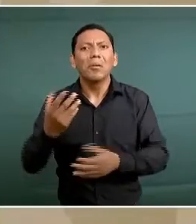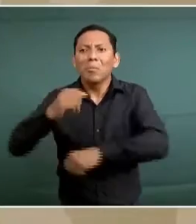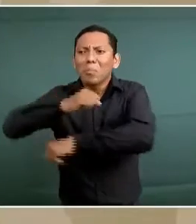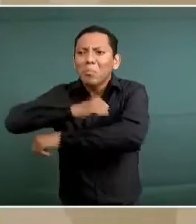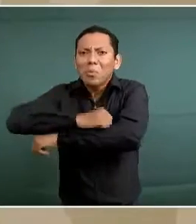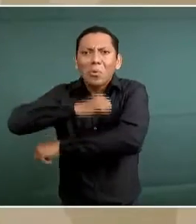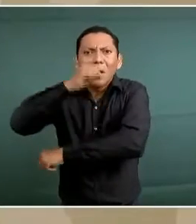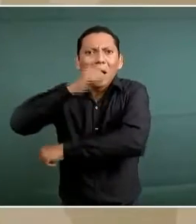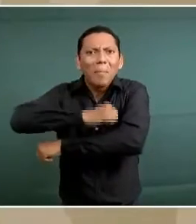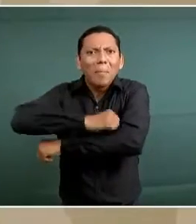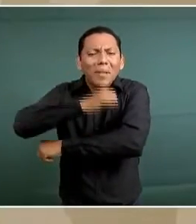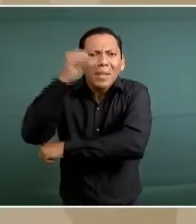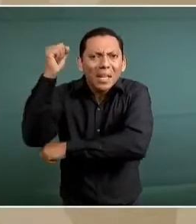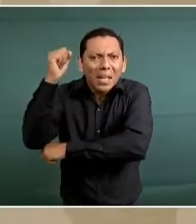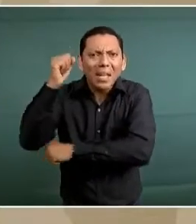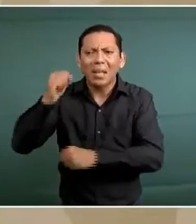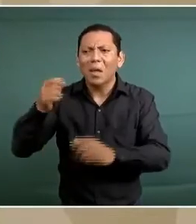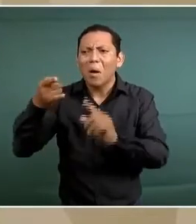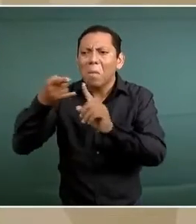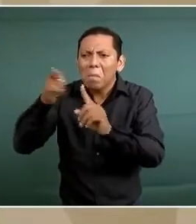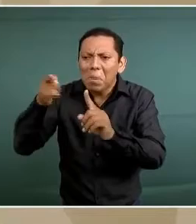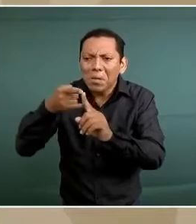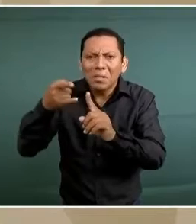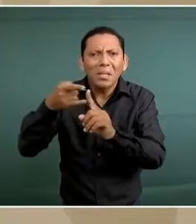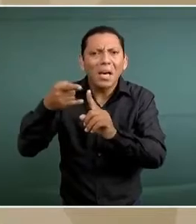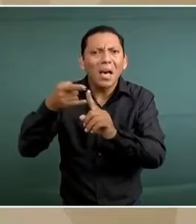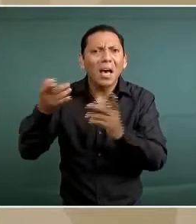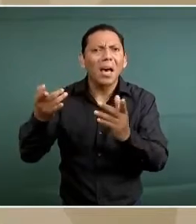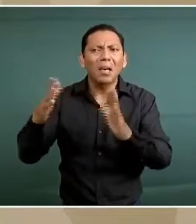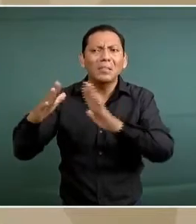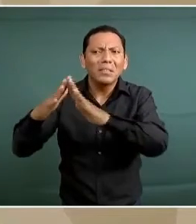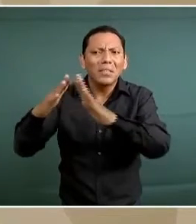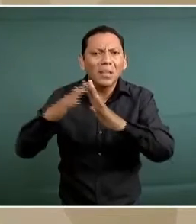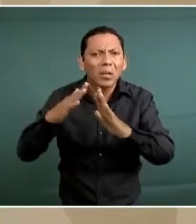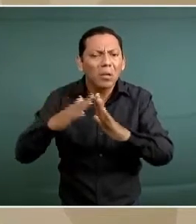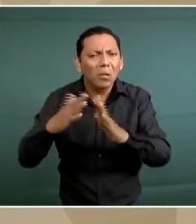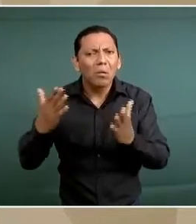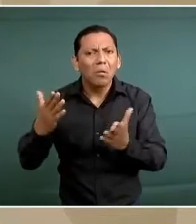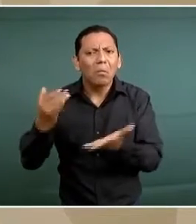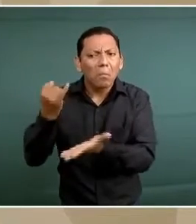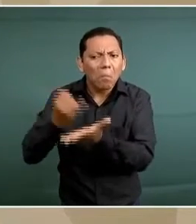puertas que tenían las casas y hasta por los